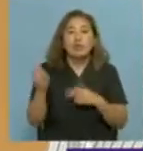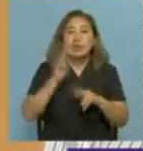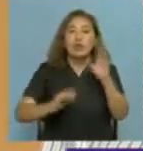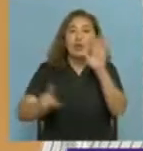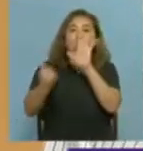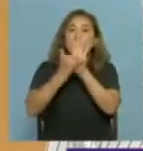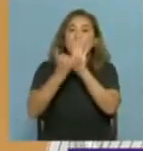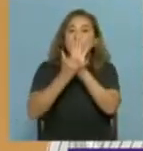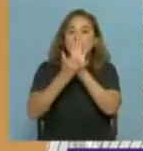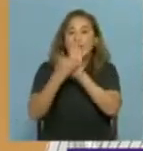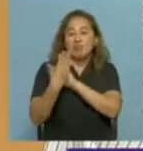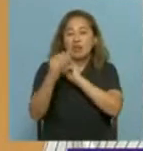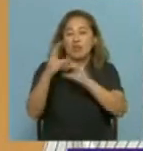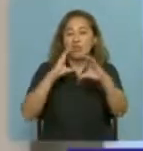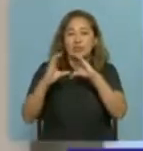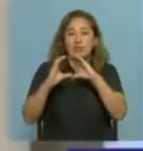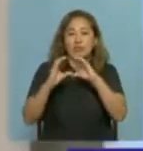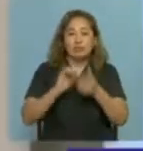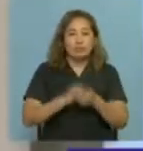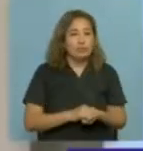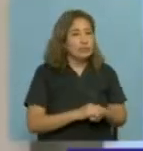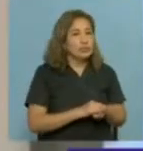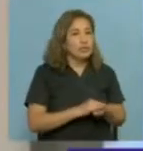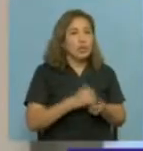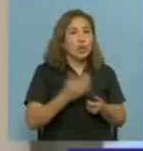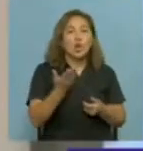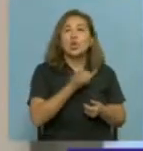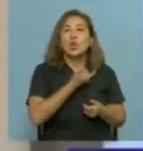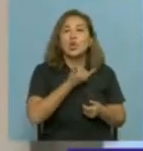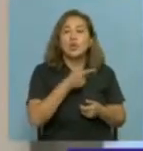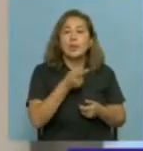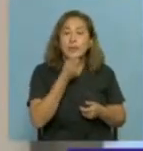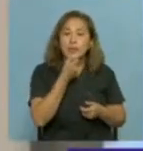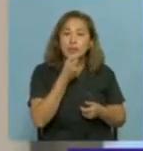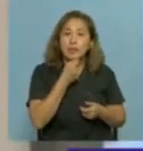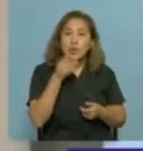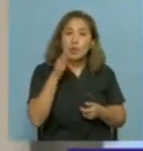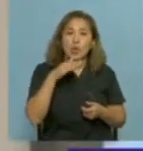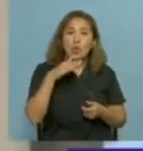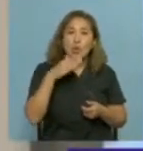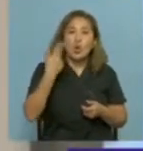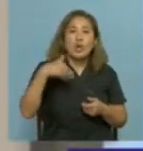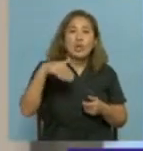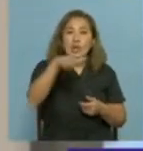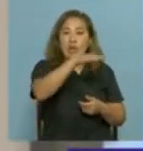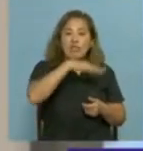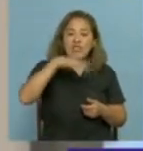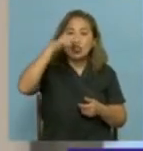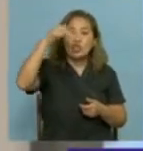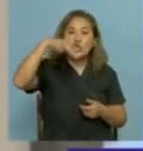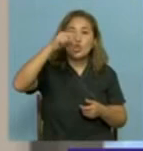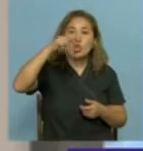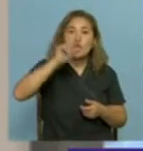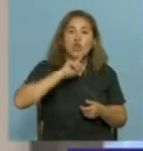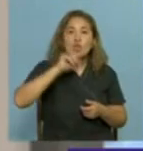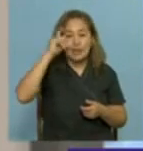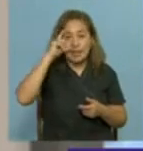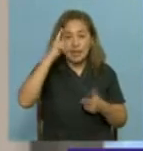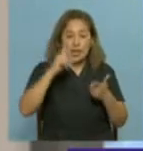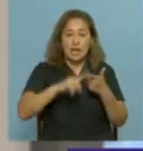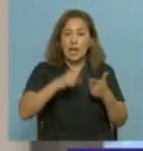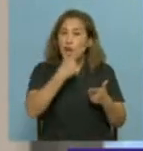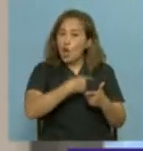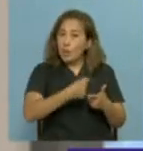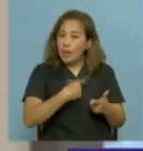comunicamos cuáles los locales por ejemplo en barrio norte están están en los perales